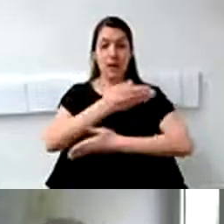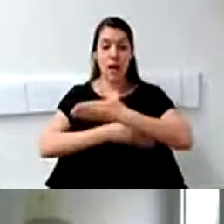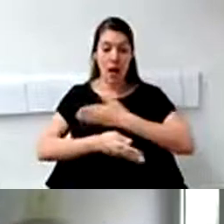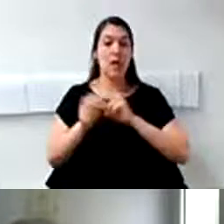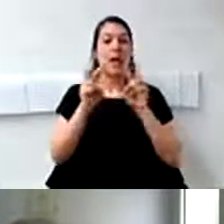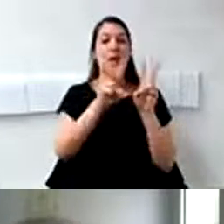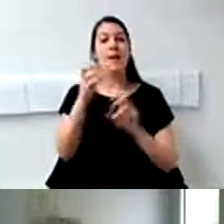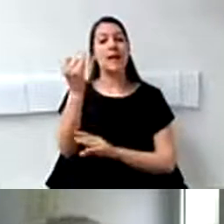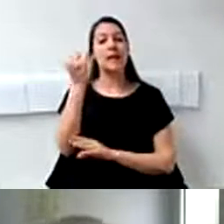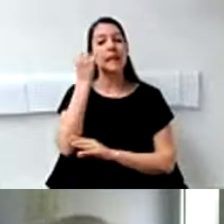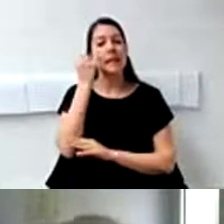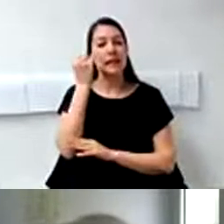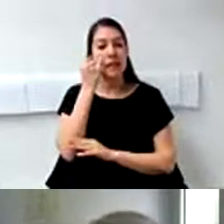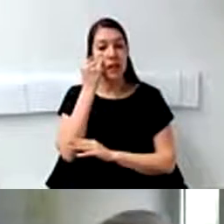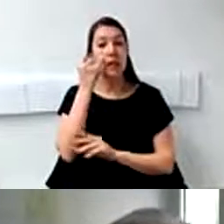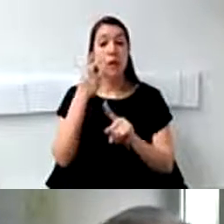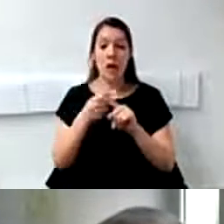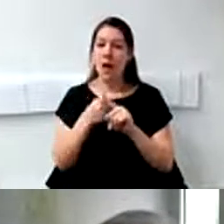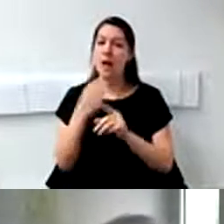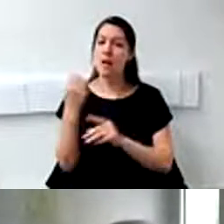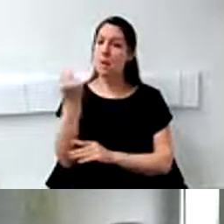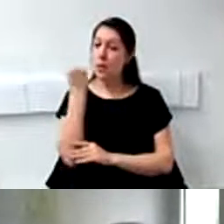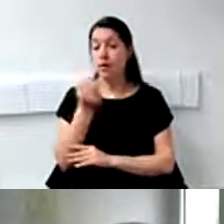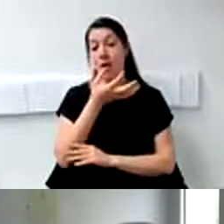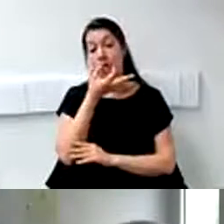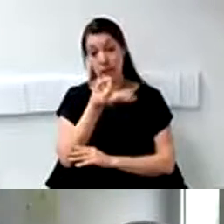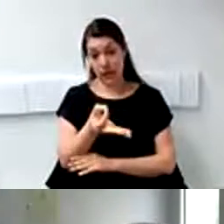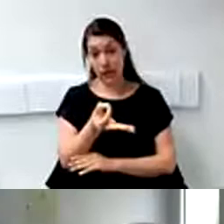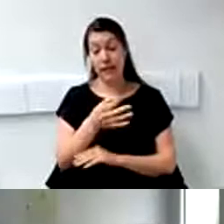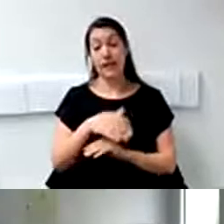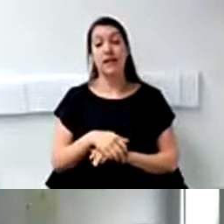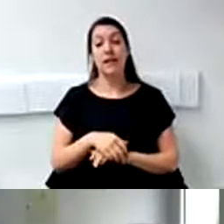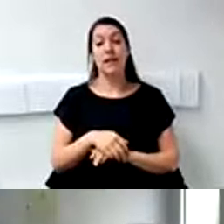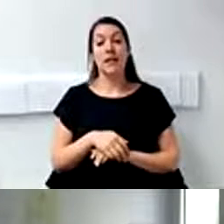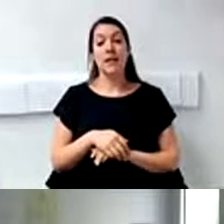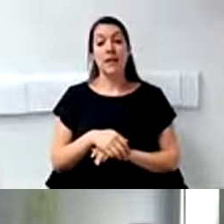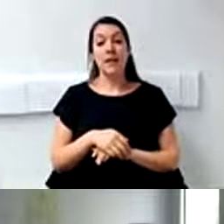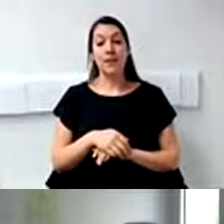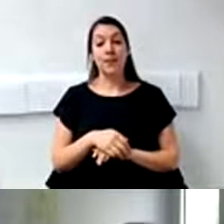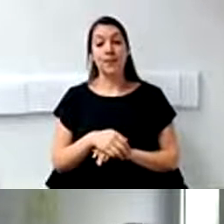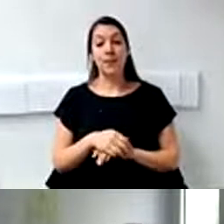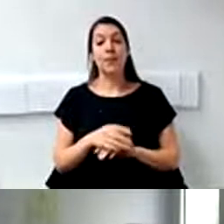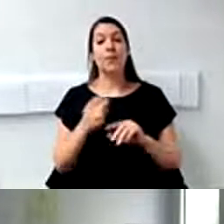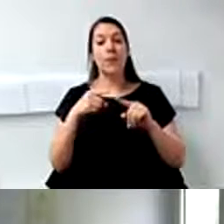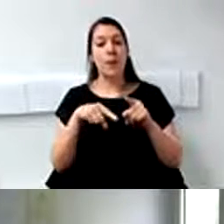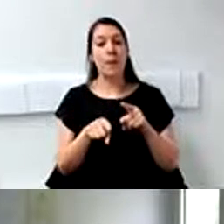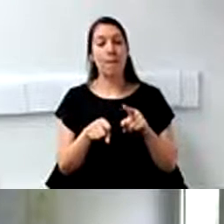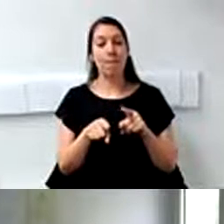la sexualidad, es muy importante mencionarlo. Y me quedo con esto. Bien, me quedo con